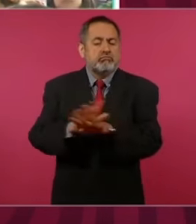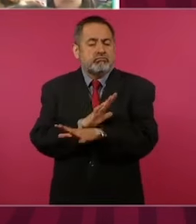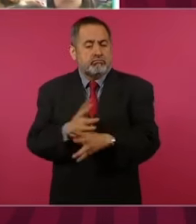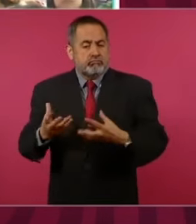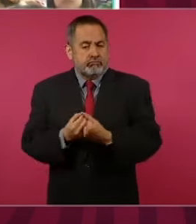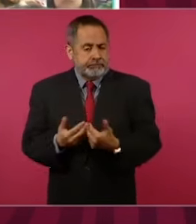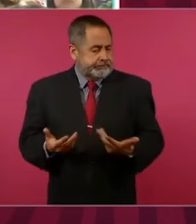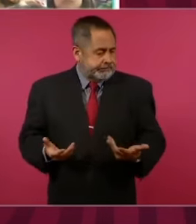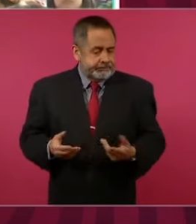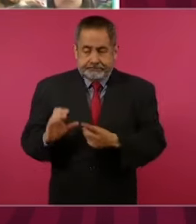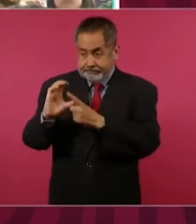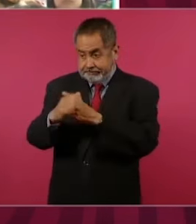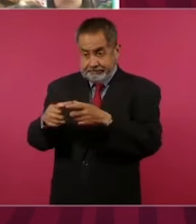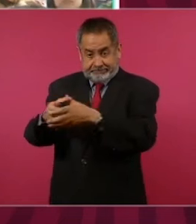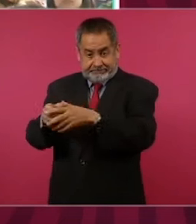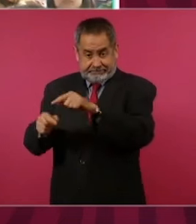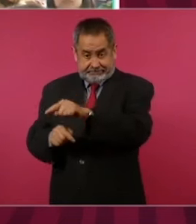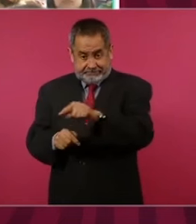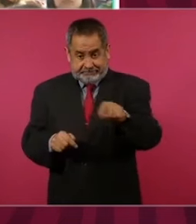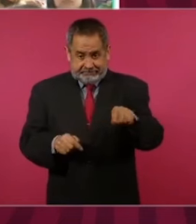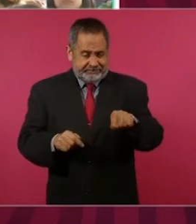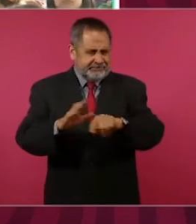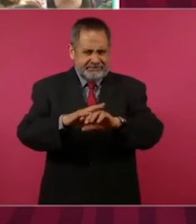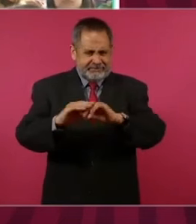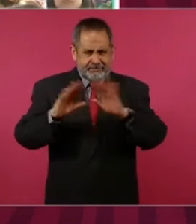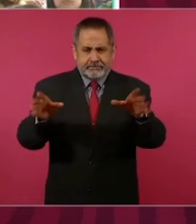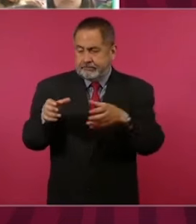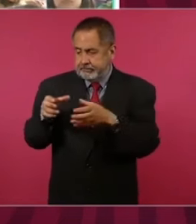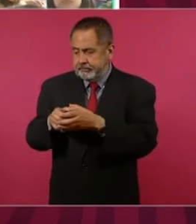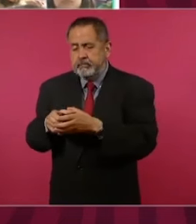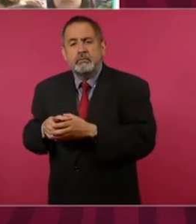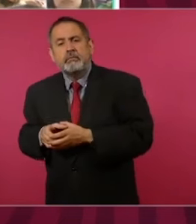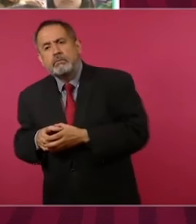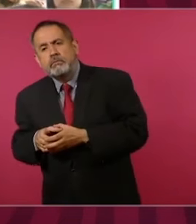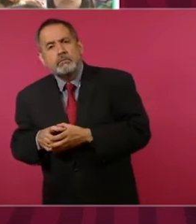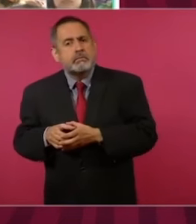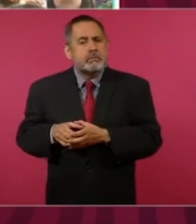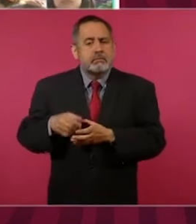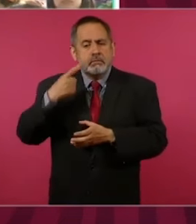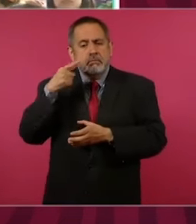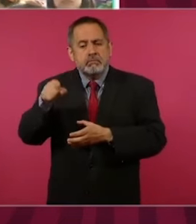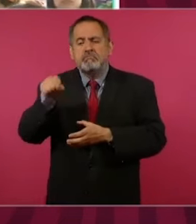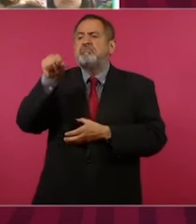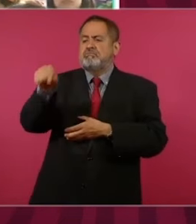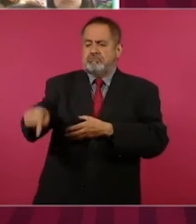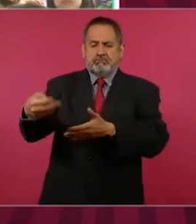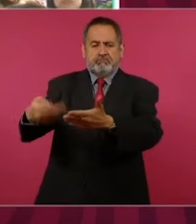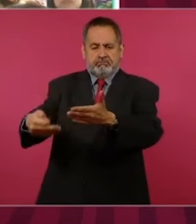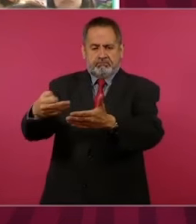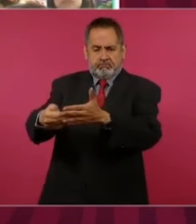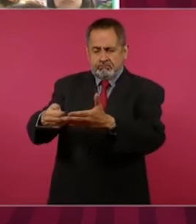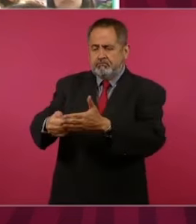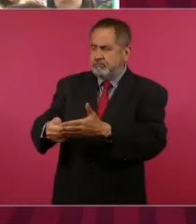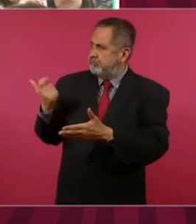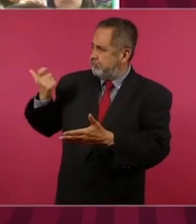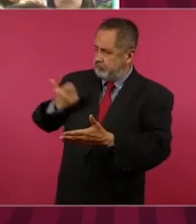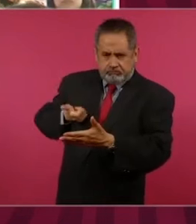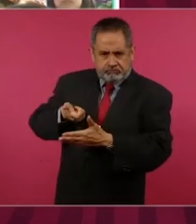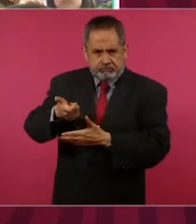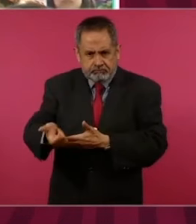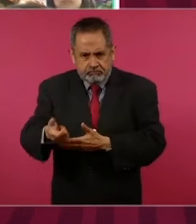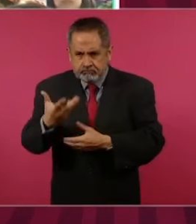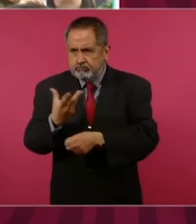saben perfectamente muy bien porque es muy clara: identificar las necesidades de las unidades médicas como esta del IMSS Bienestar